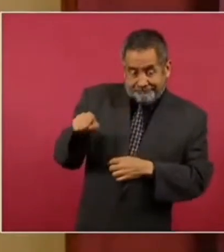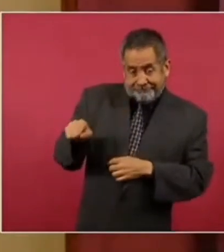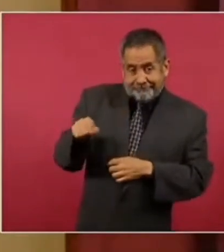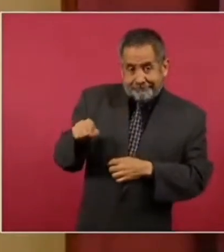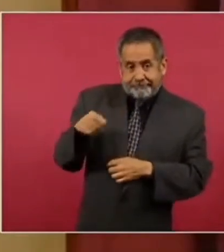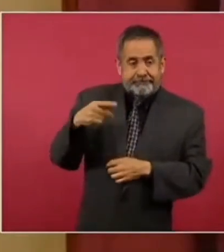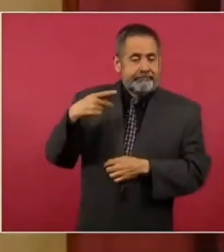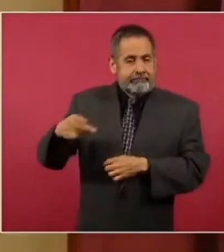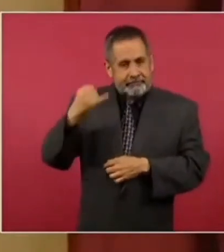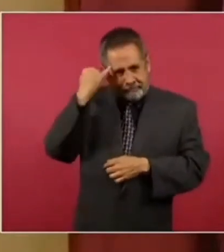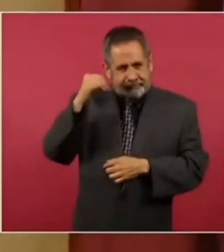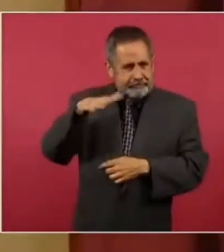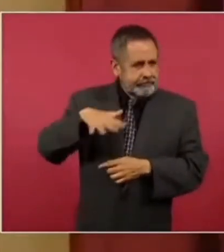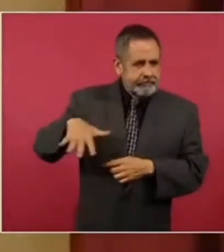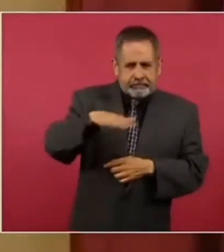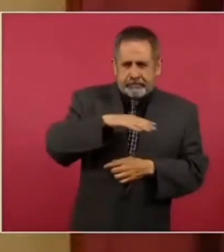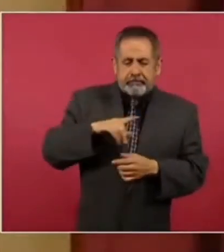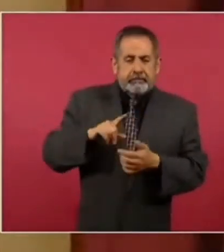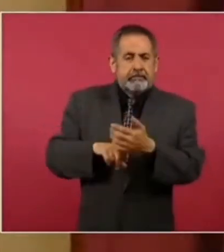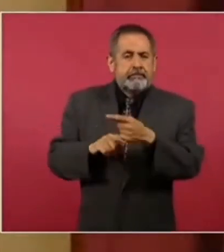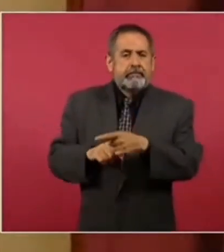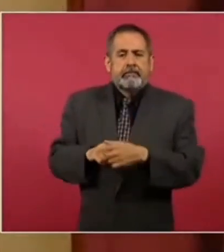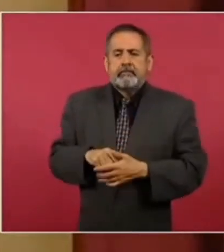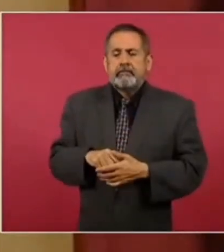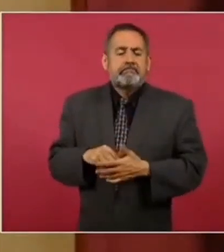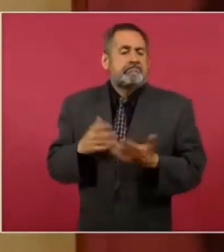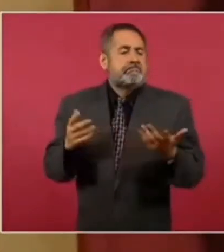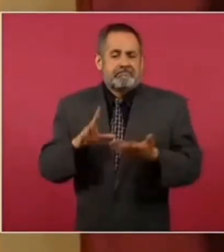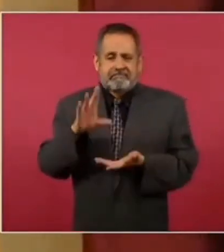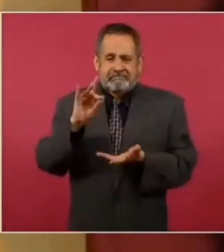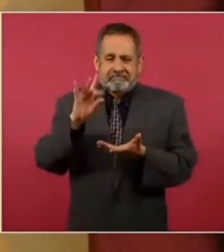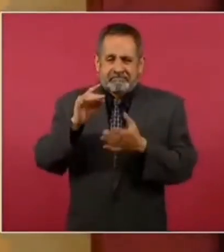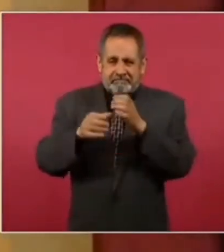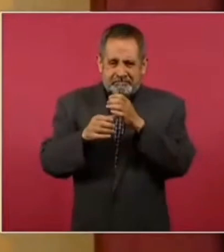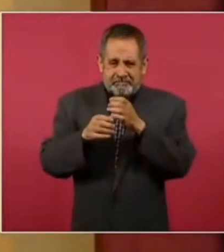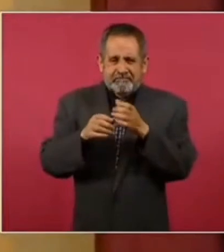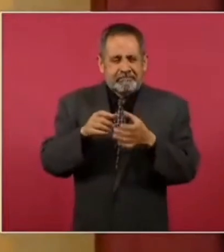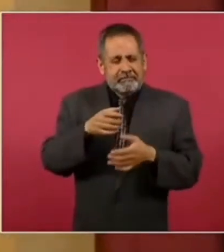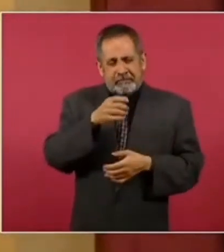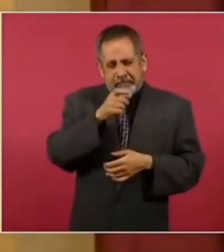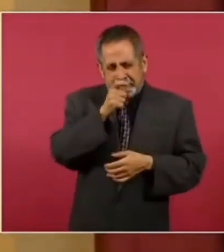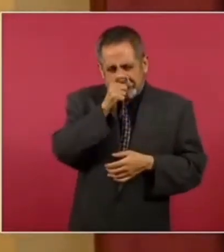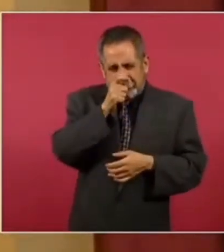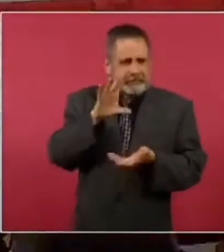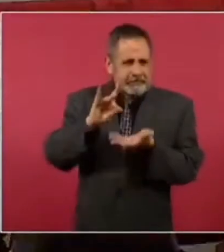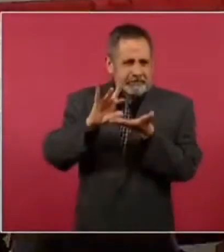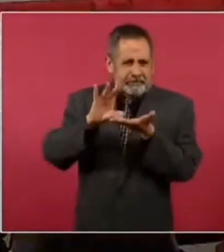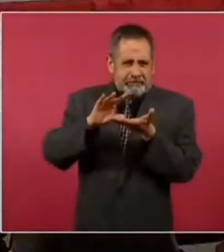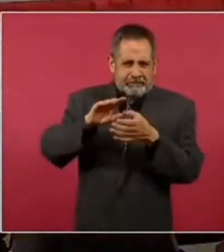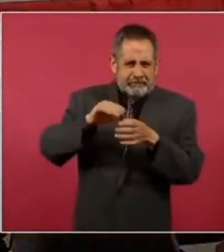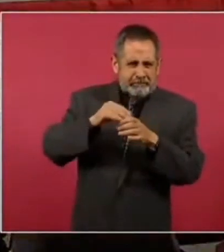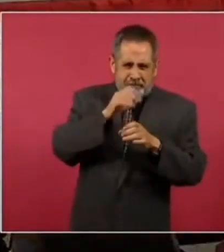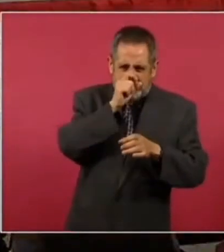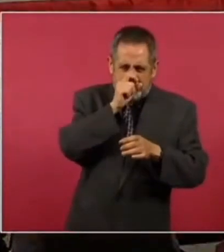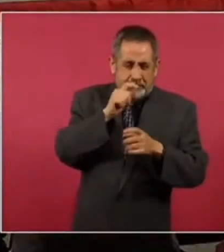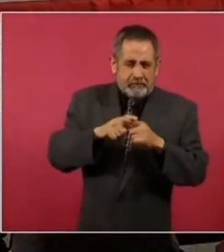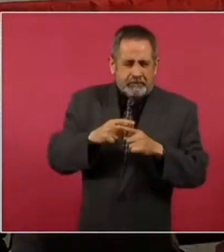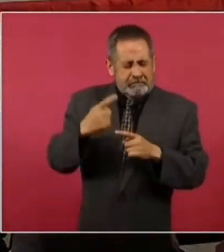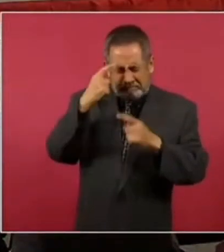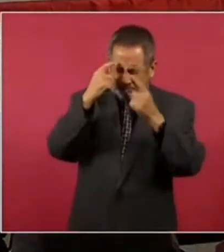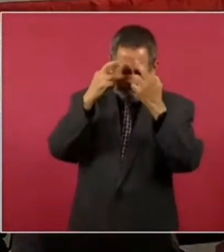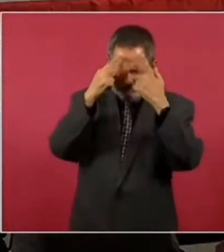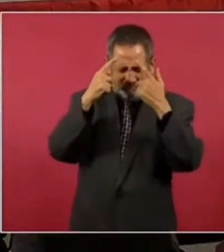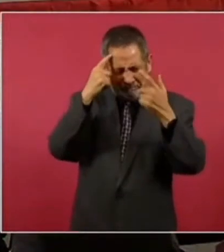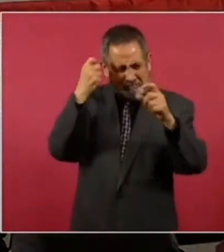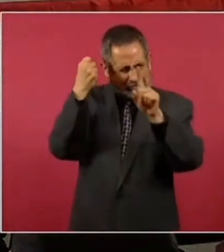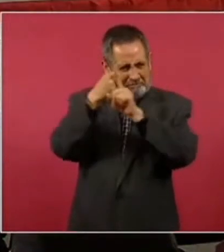visión de sus pares, es que el PVC, que es el tolueno, la sustancia adictiva, te madrea el cerebro, con el